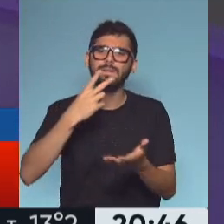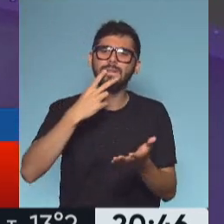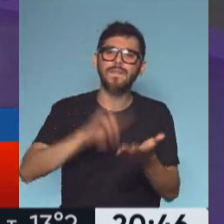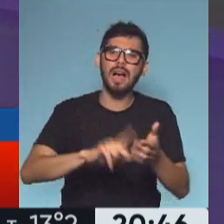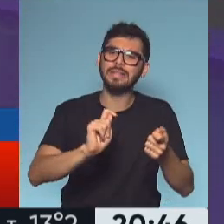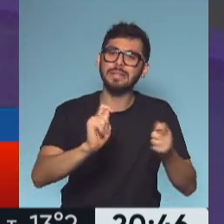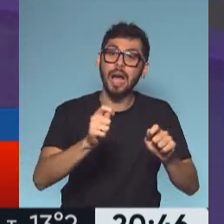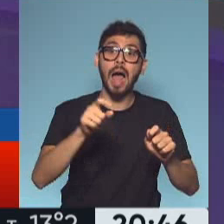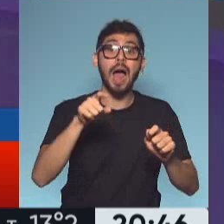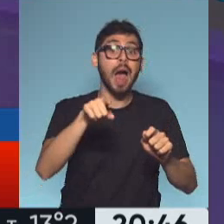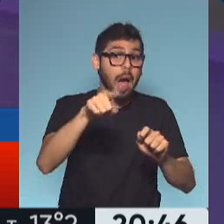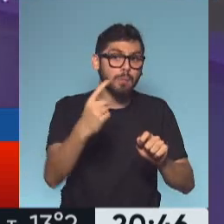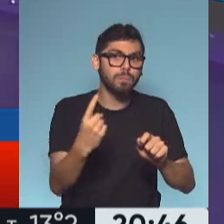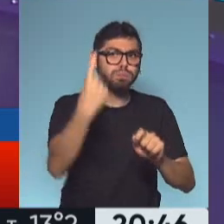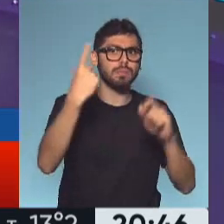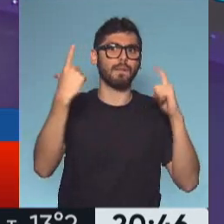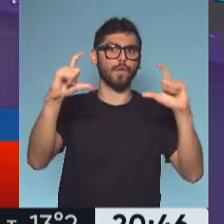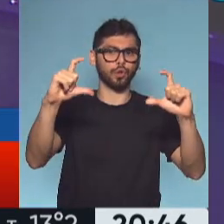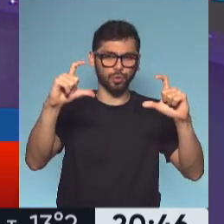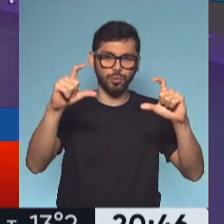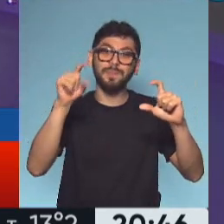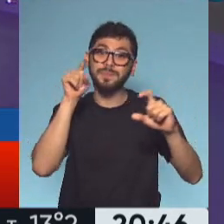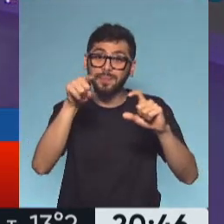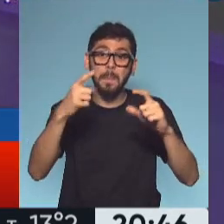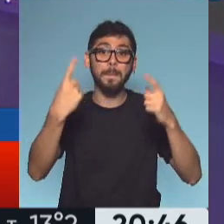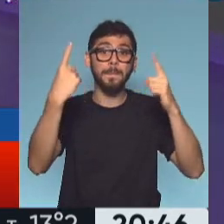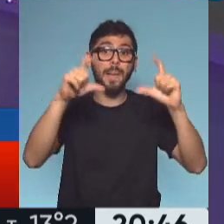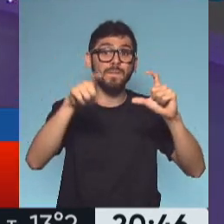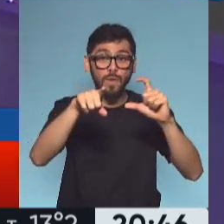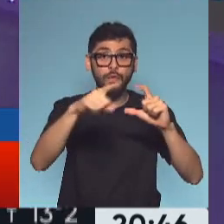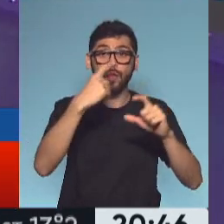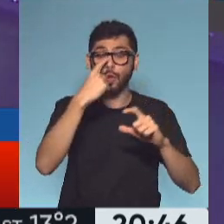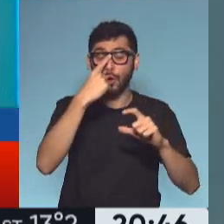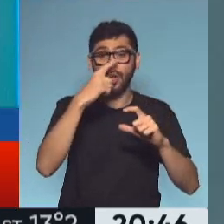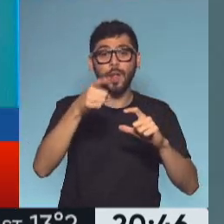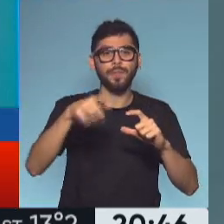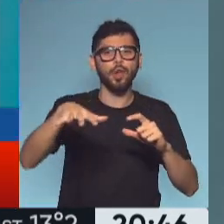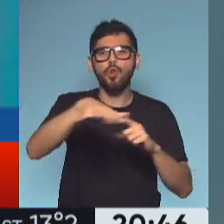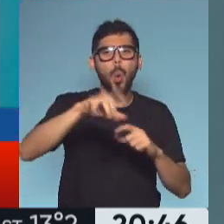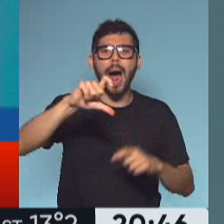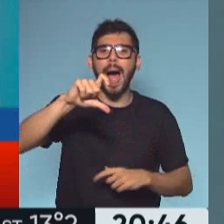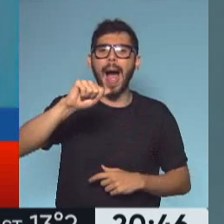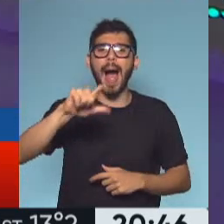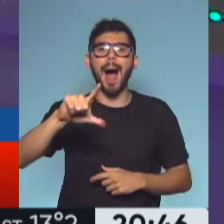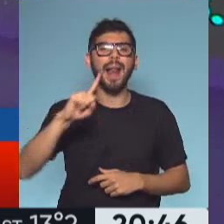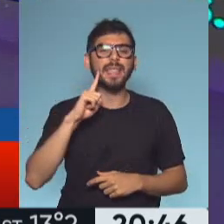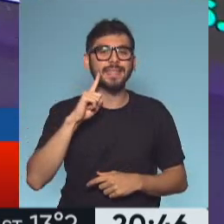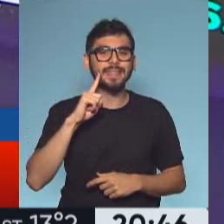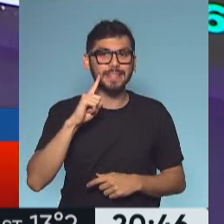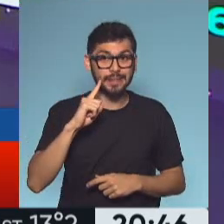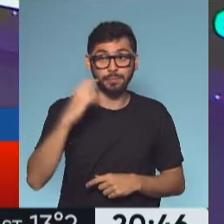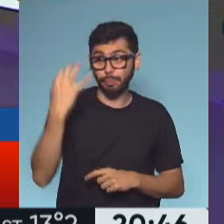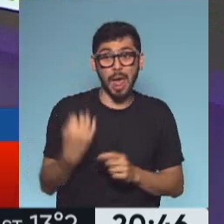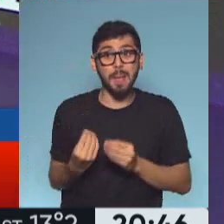lleva a la primera imagen. Esta primera imagen que elegí está sacada en Cali, fue durante los primeros días